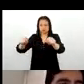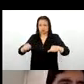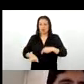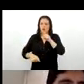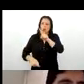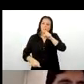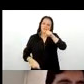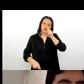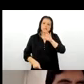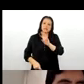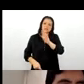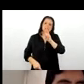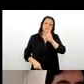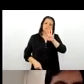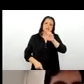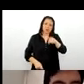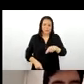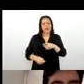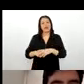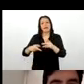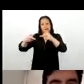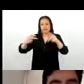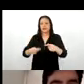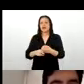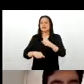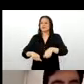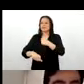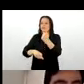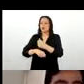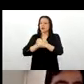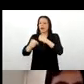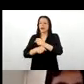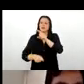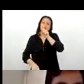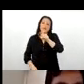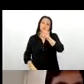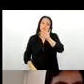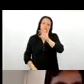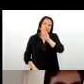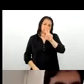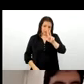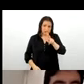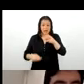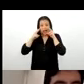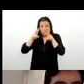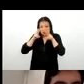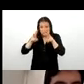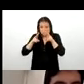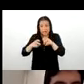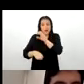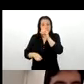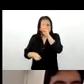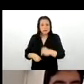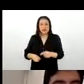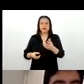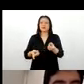.295 hectáreas, esto fue creado en el año 1973, si ven la estadística, hasta el